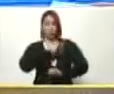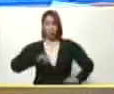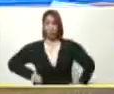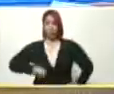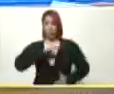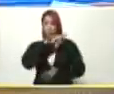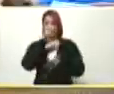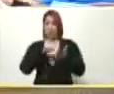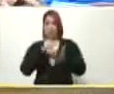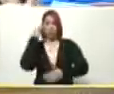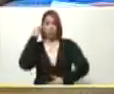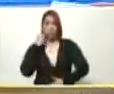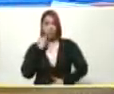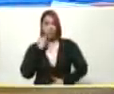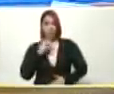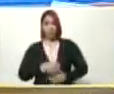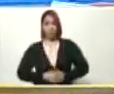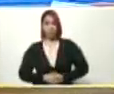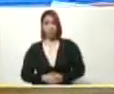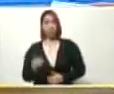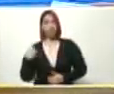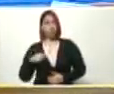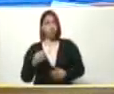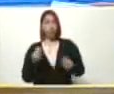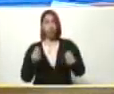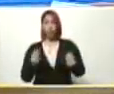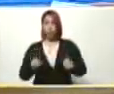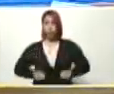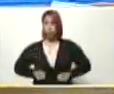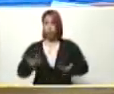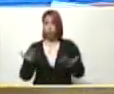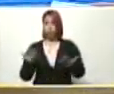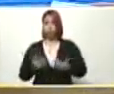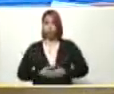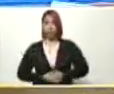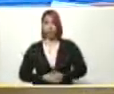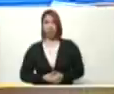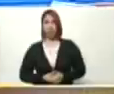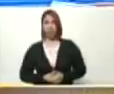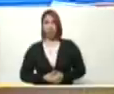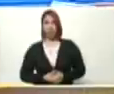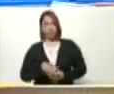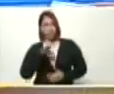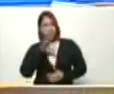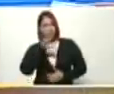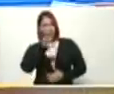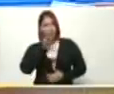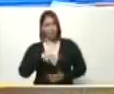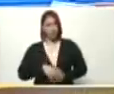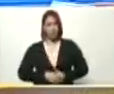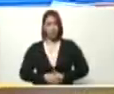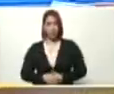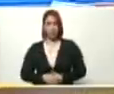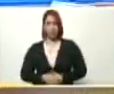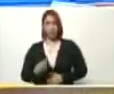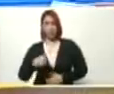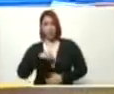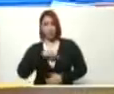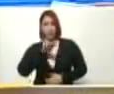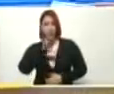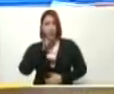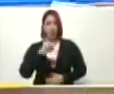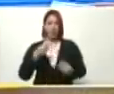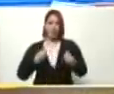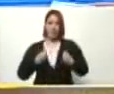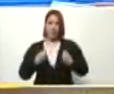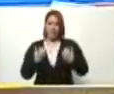Nacional Bolivariana, bueno, tiene mucho que dar. La patria, nuestro país, vive un